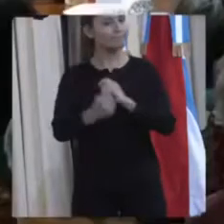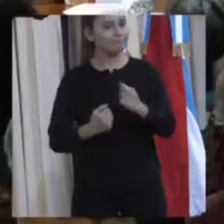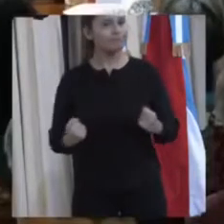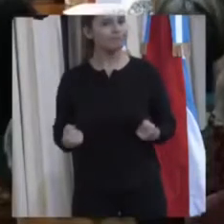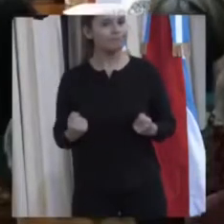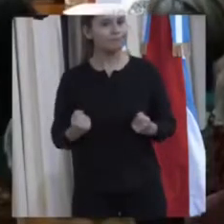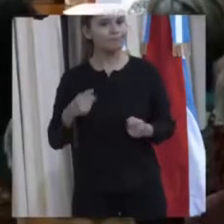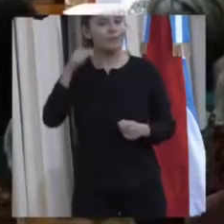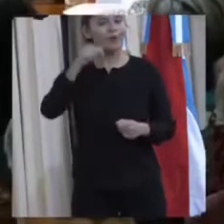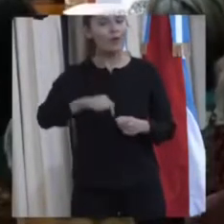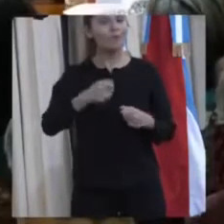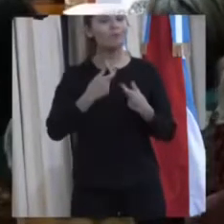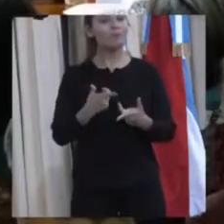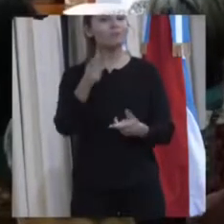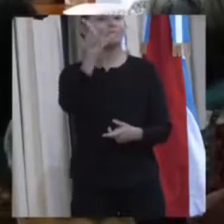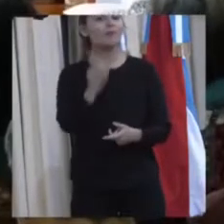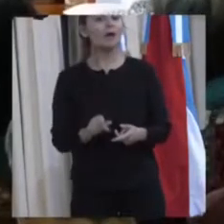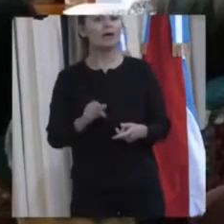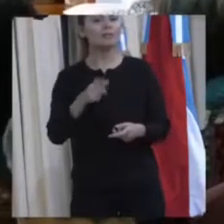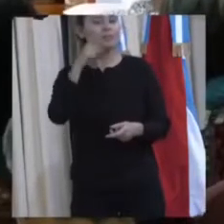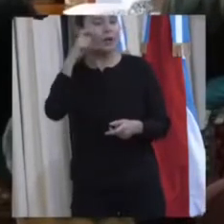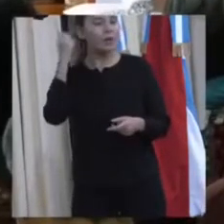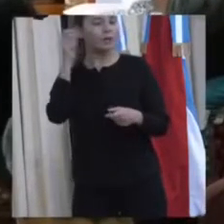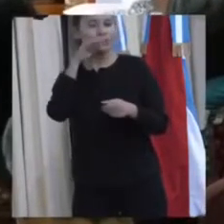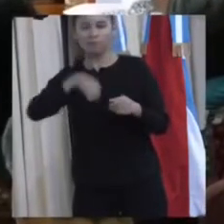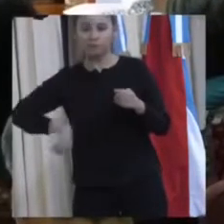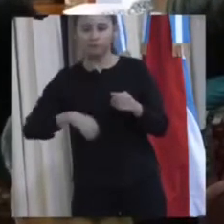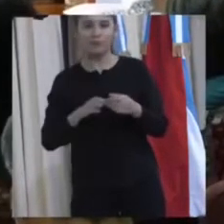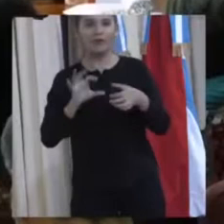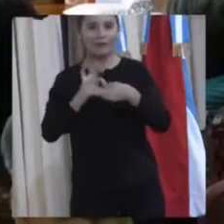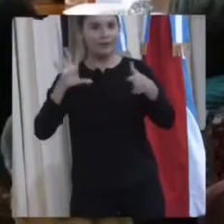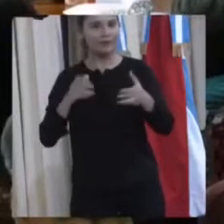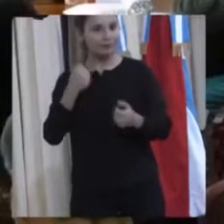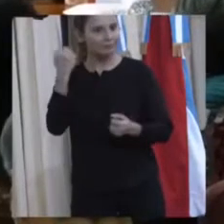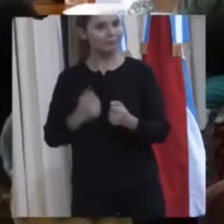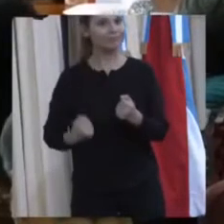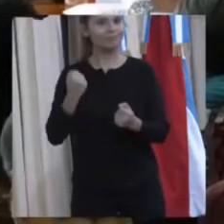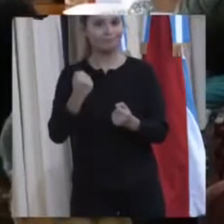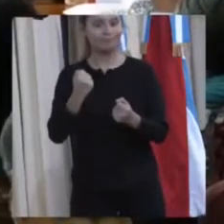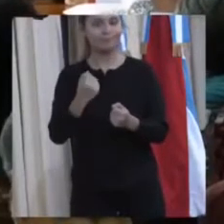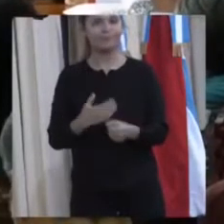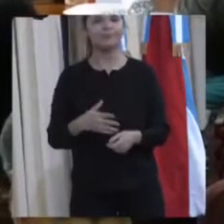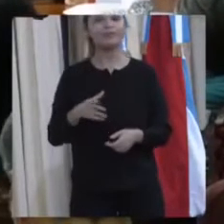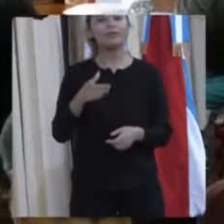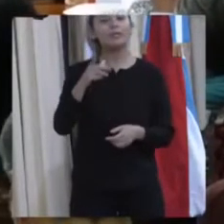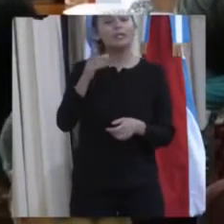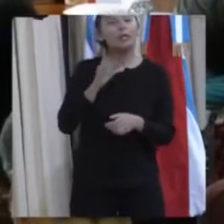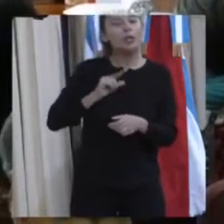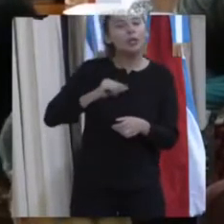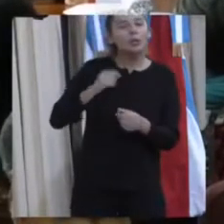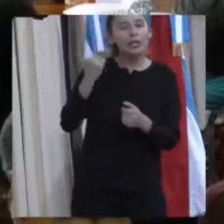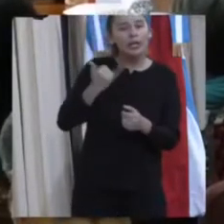Desde hoy contamos para el país con una vergüenza menos y una libertad más. Los dolores que quedan son las libertades que